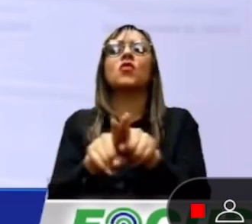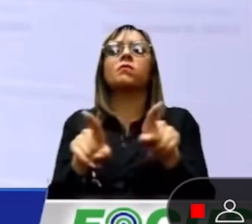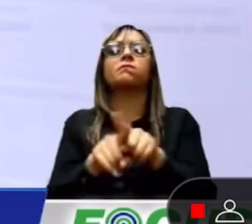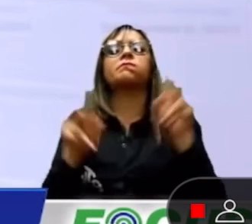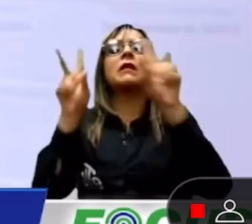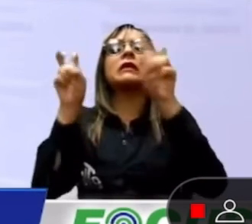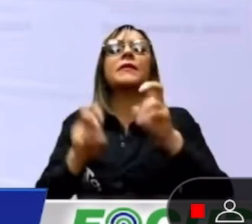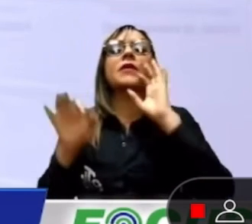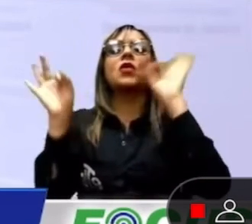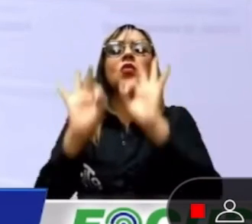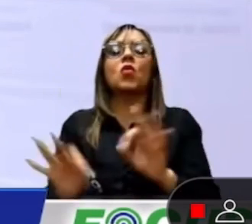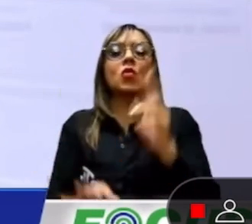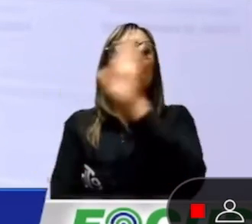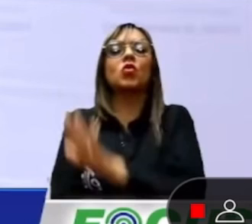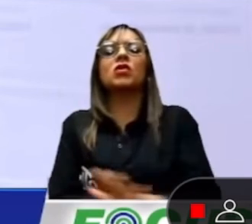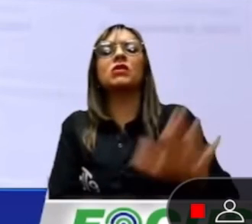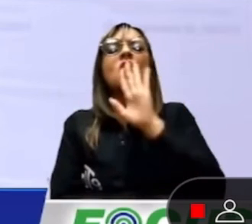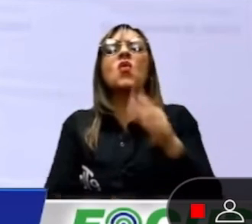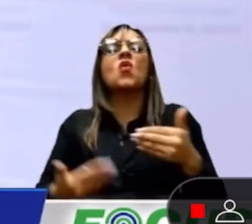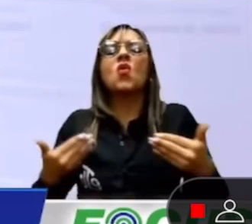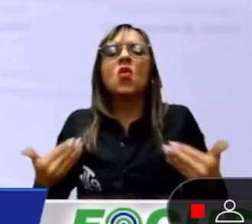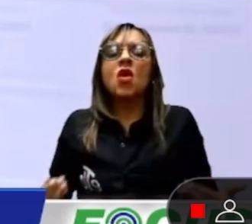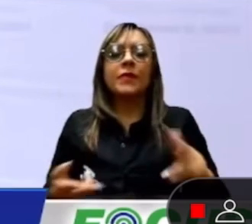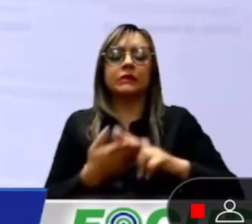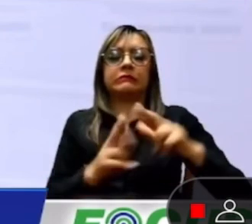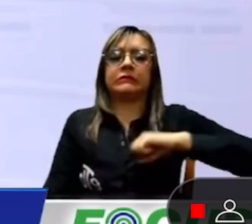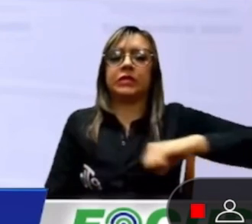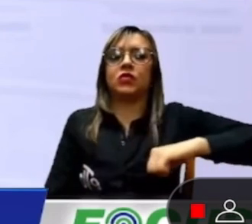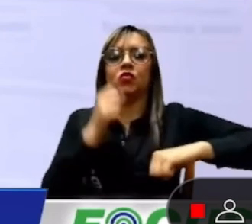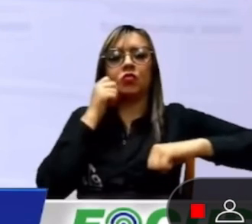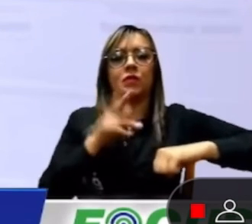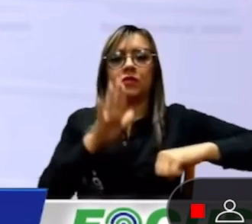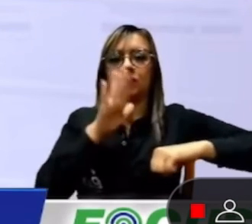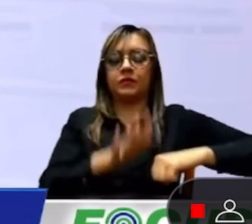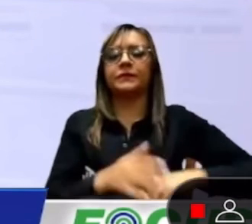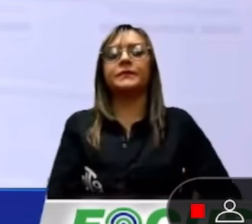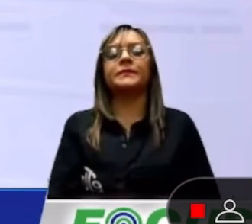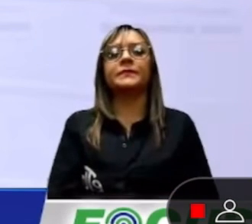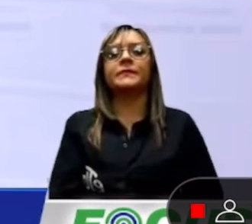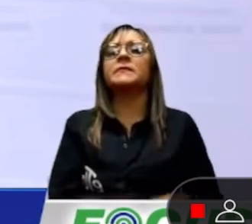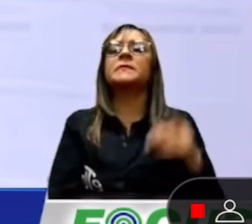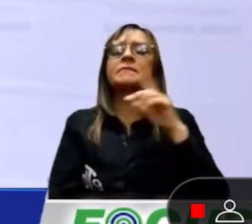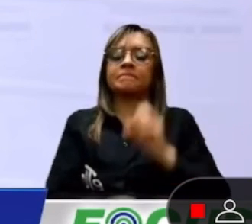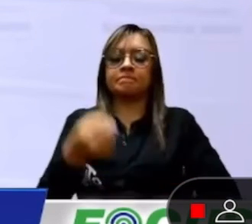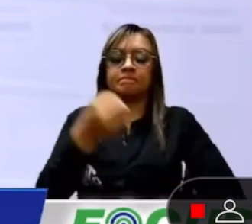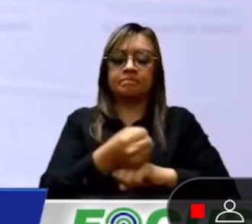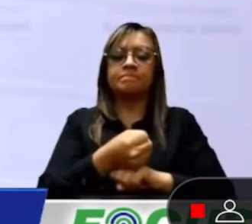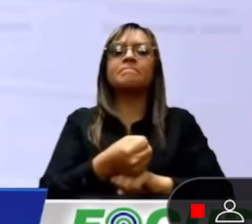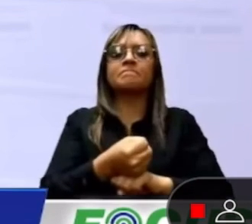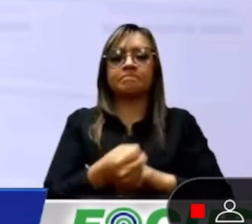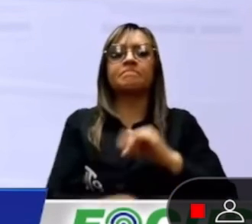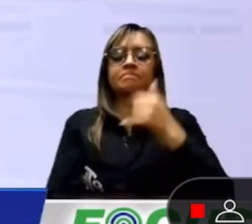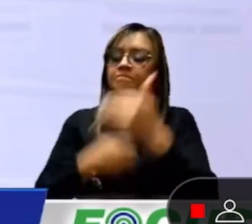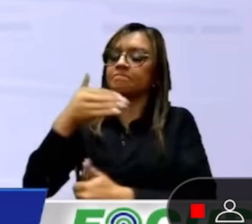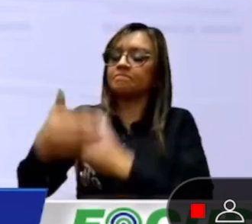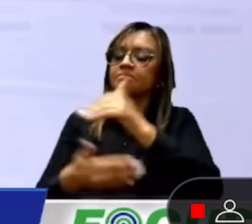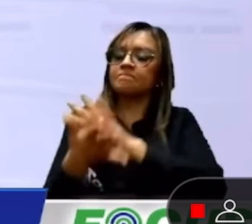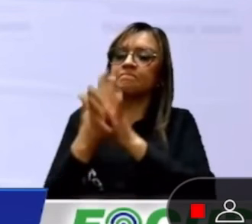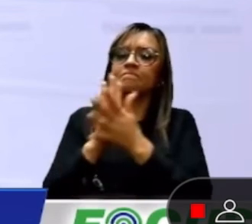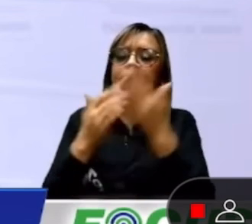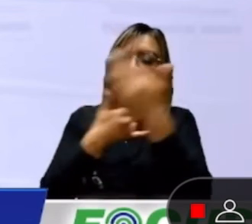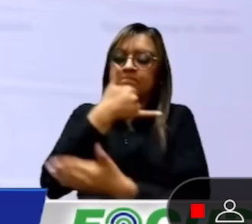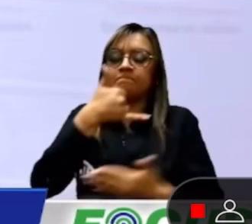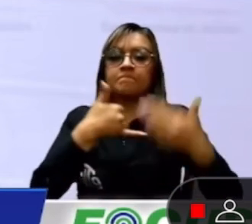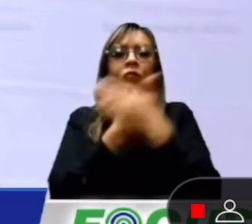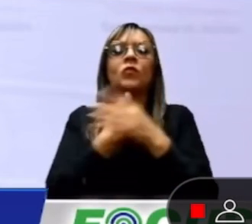en temas de orden nacional como los Derechos Humanos apoyo decididamente los procesos de paz en